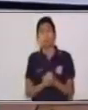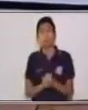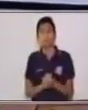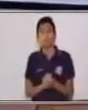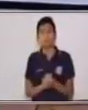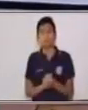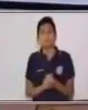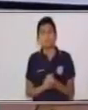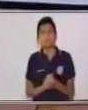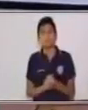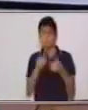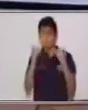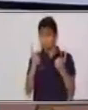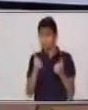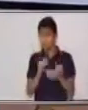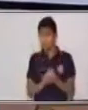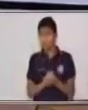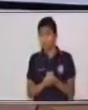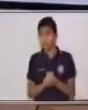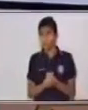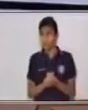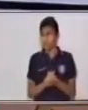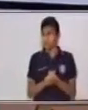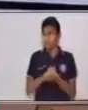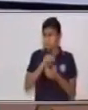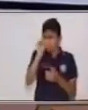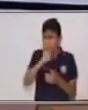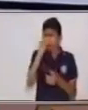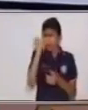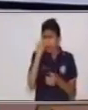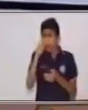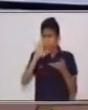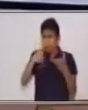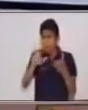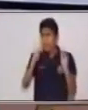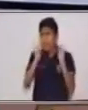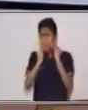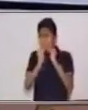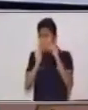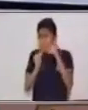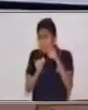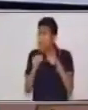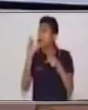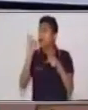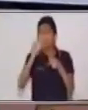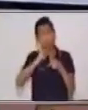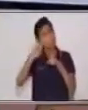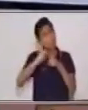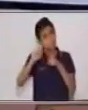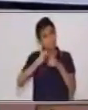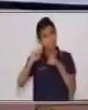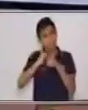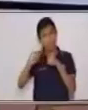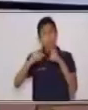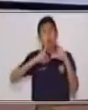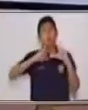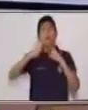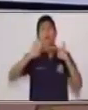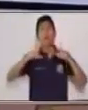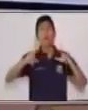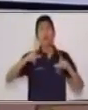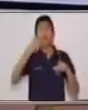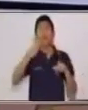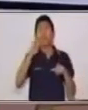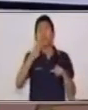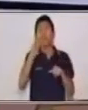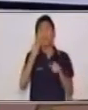bien. En casa, ¿comprendimos? Esto es la práctica de la comunicación y del lenguaje a través de la